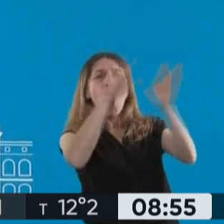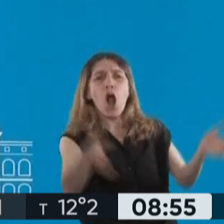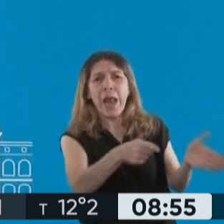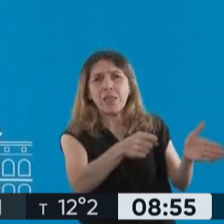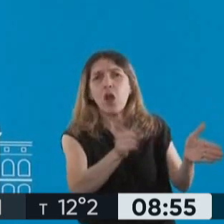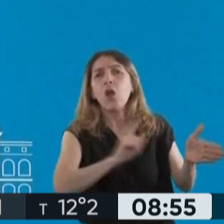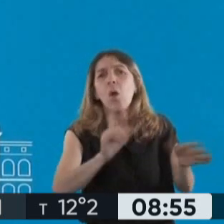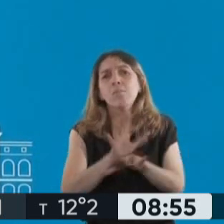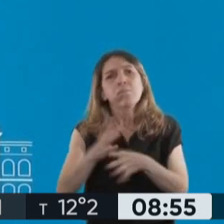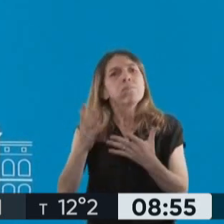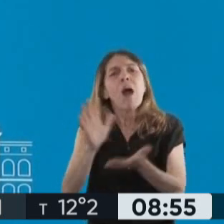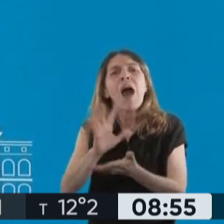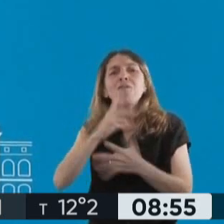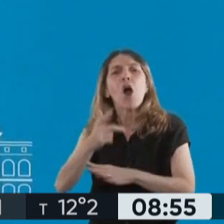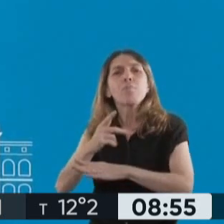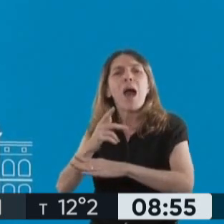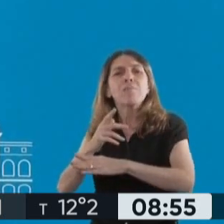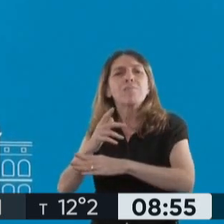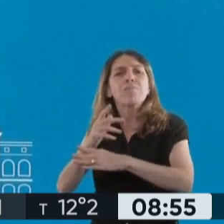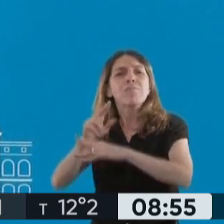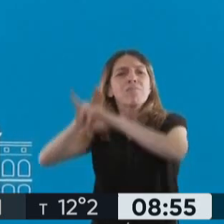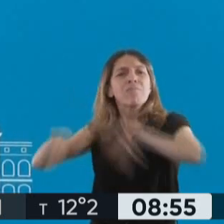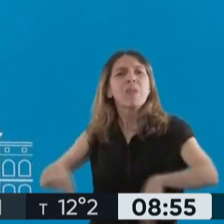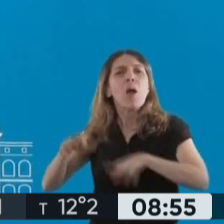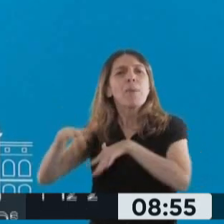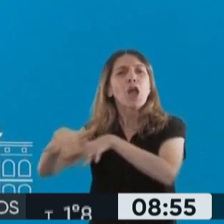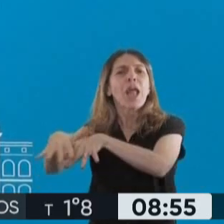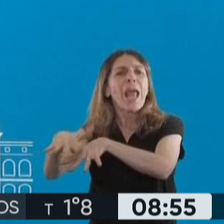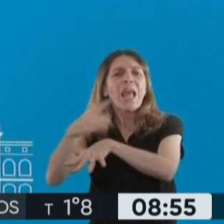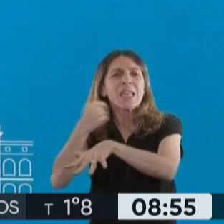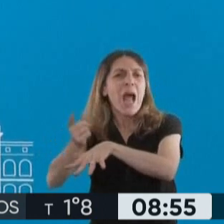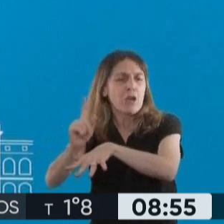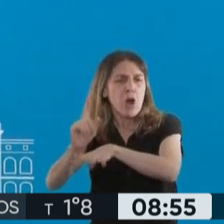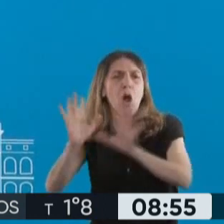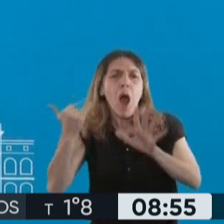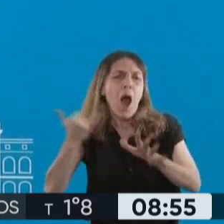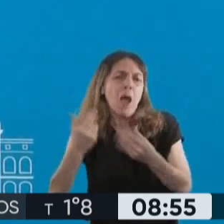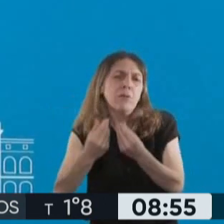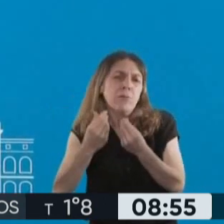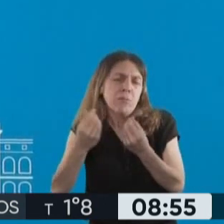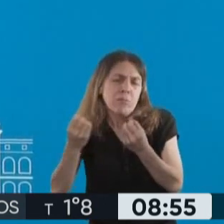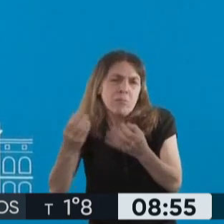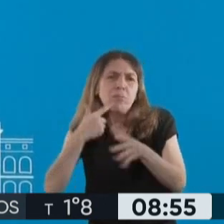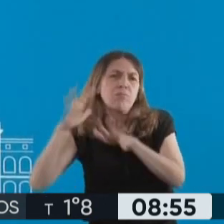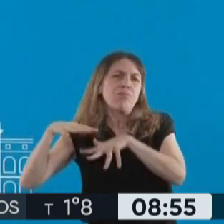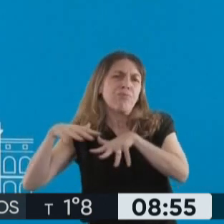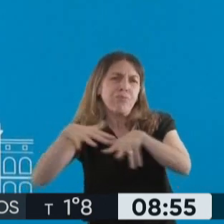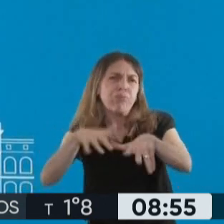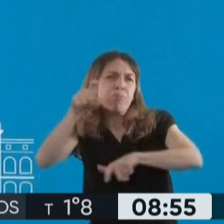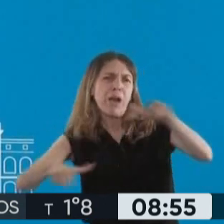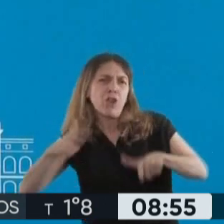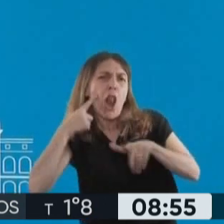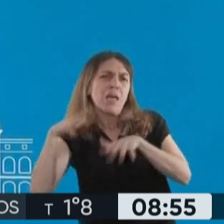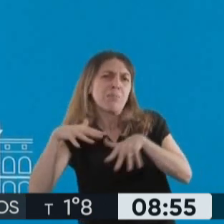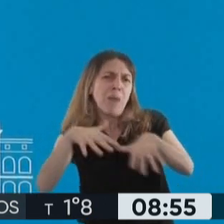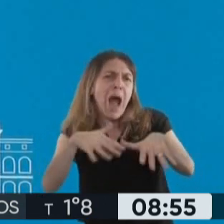la protesta social, de ninguna manera. Nosotros entendemos que fue una movilización multitudinaria, donde fueron a expresar legítimamente su pensamiento